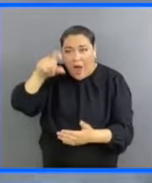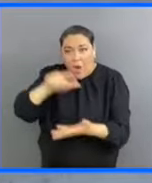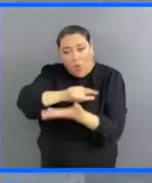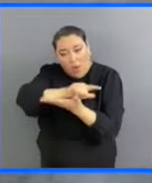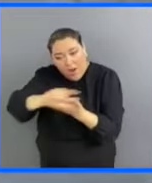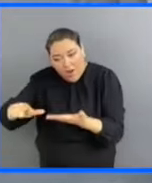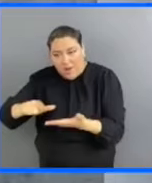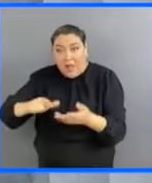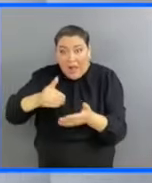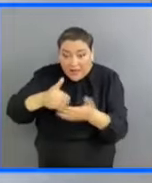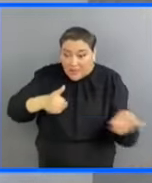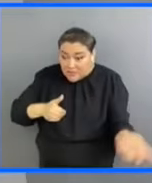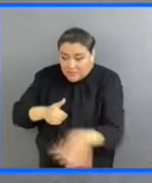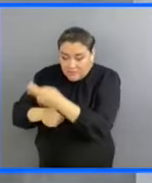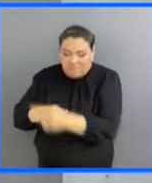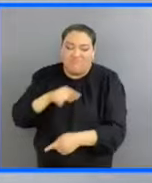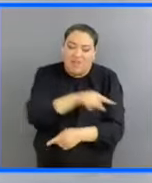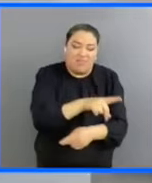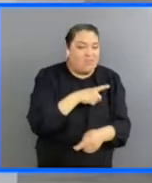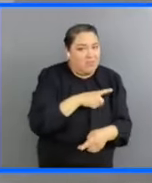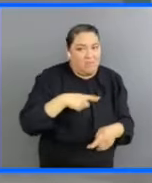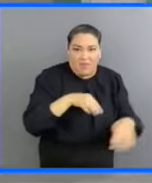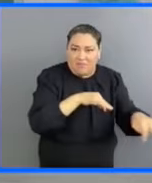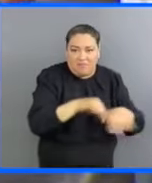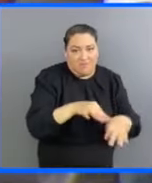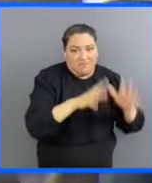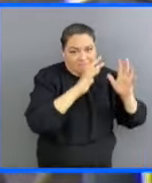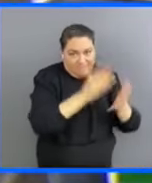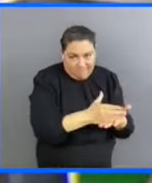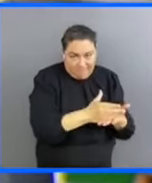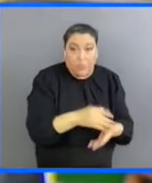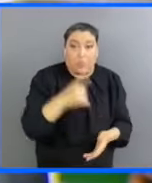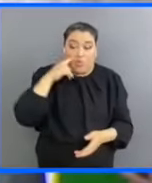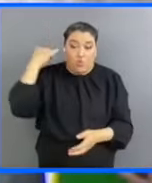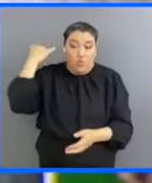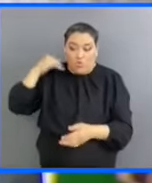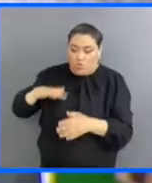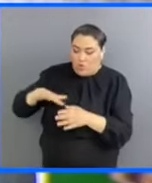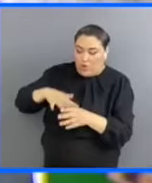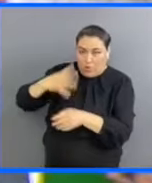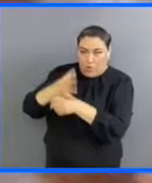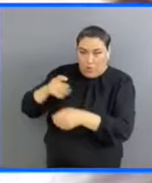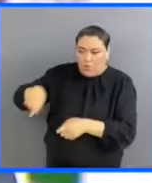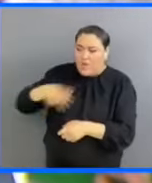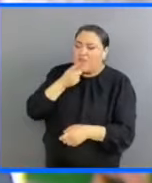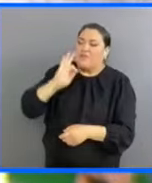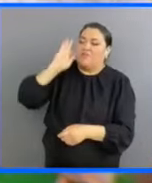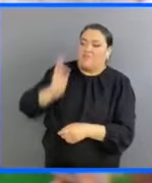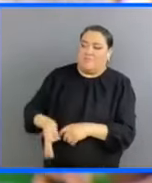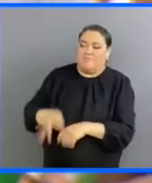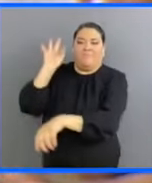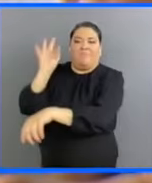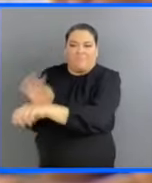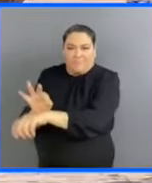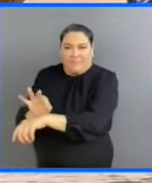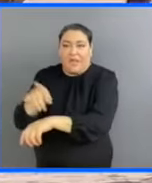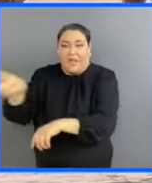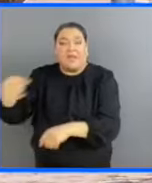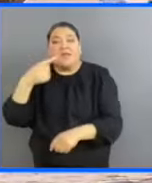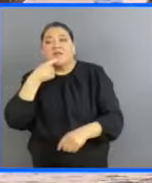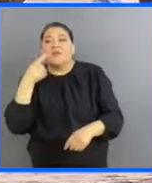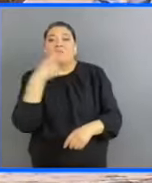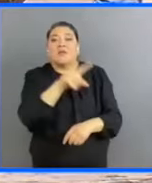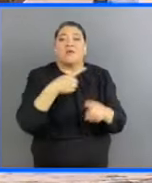indígena. El juzgado cuarto de distrito en el estado de Yucatán concedió la medida cautelar de un amparo que fue promovido por personas mayas